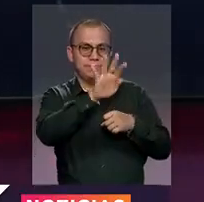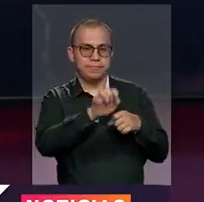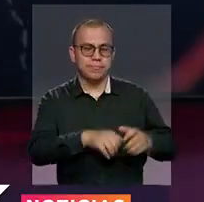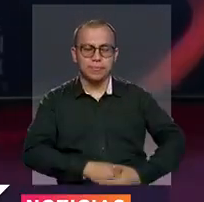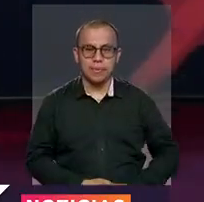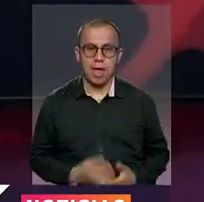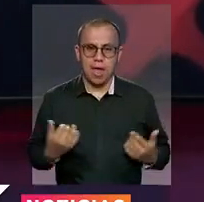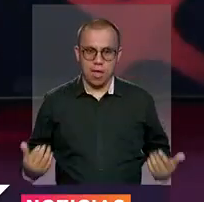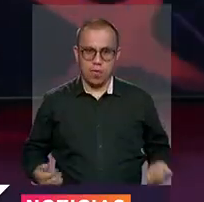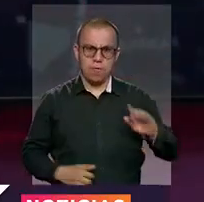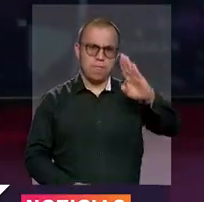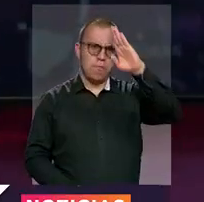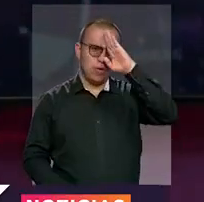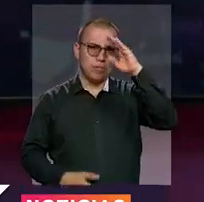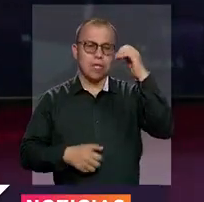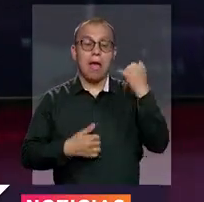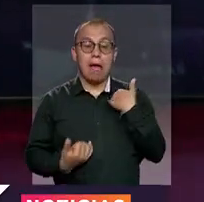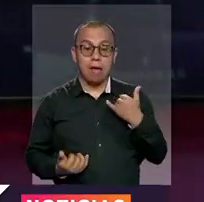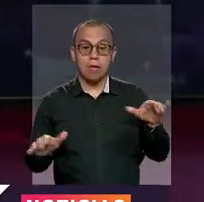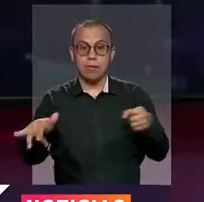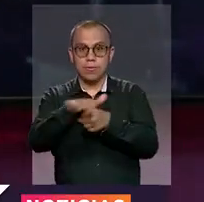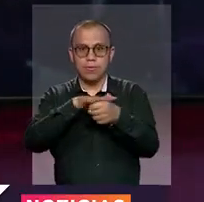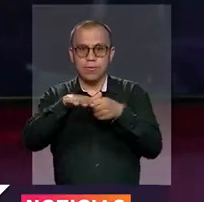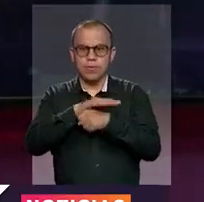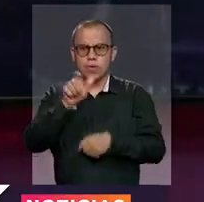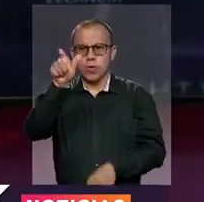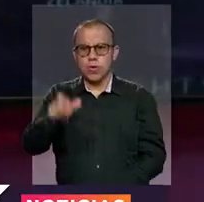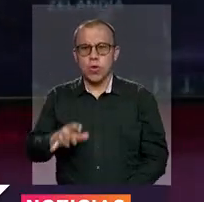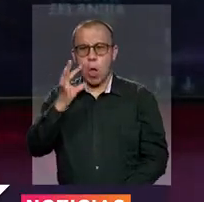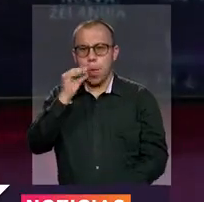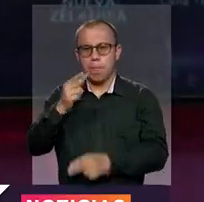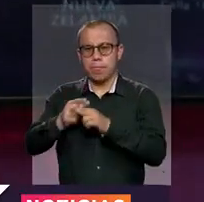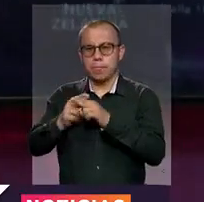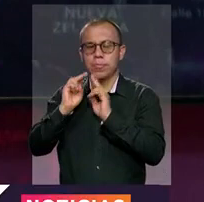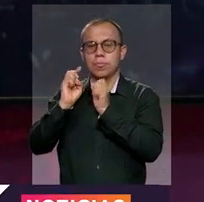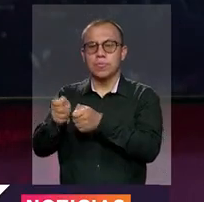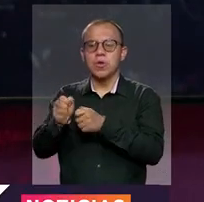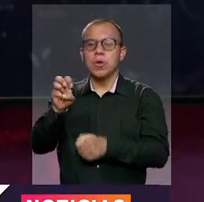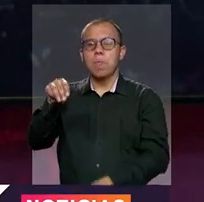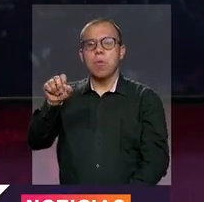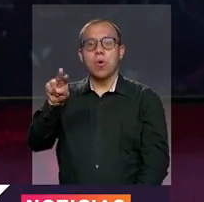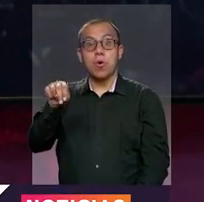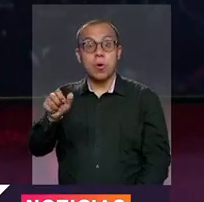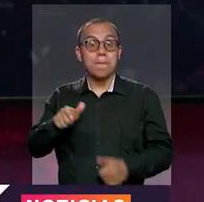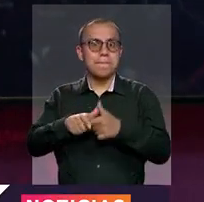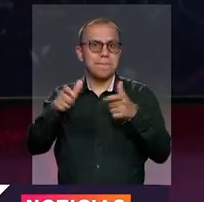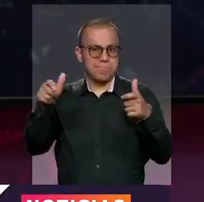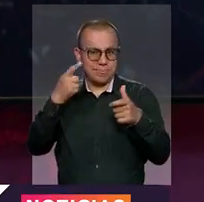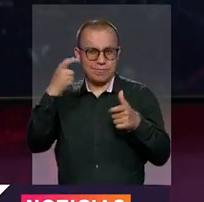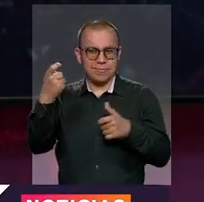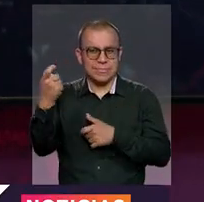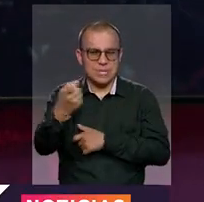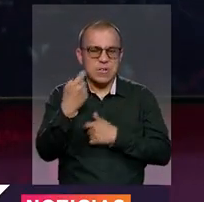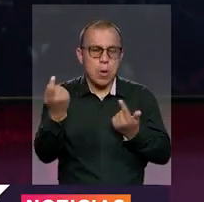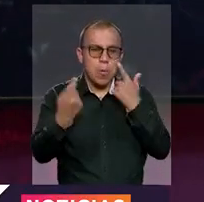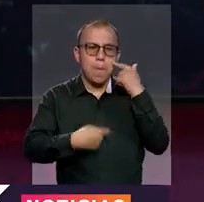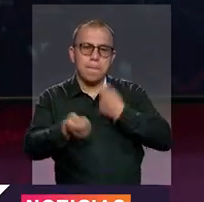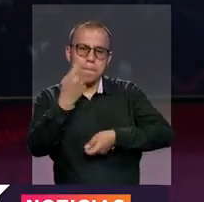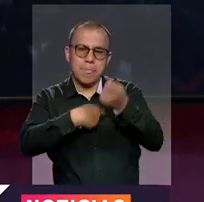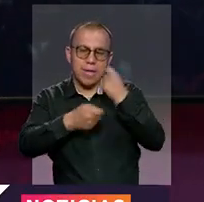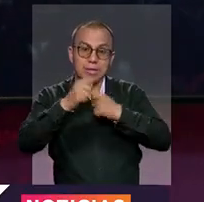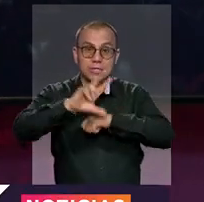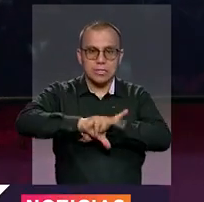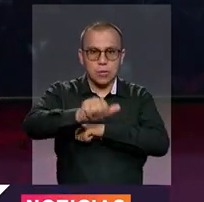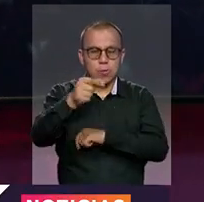La policía de Cundinamarca capturó alias El Mono, que integraba el cartel de los más buscados del departamento. Los hurtos y la venta de